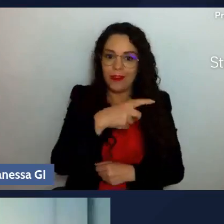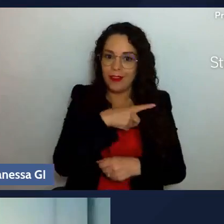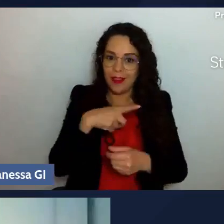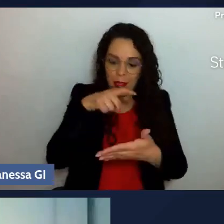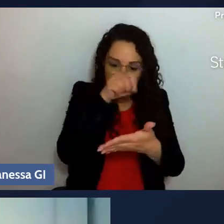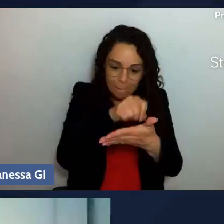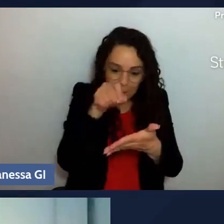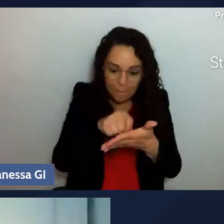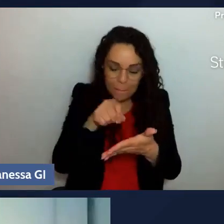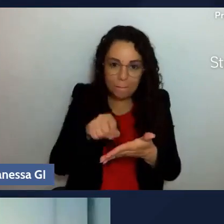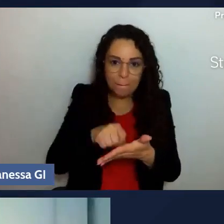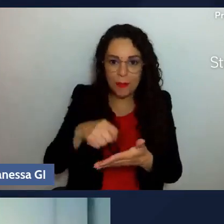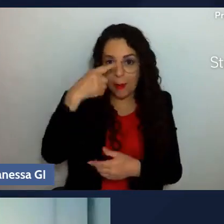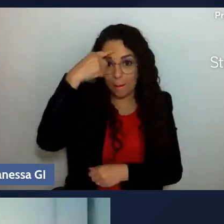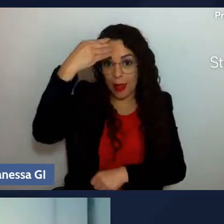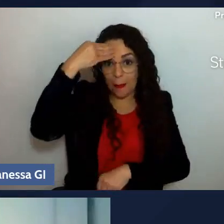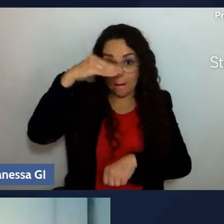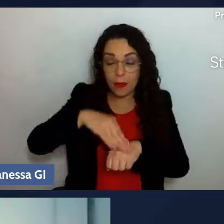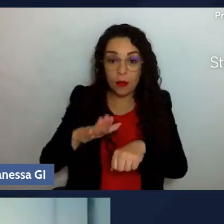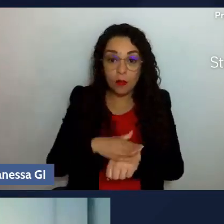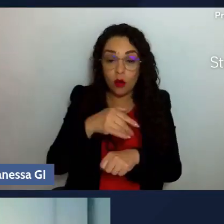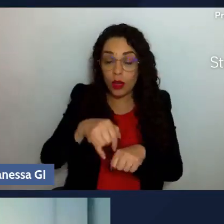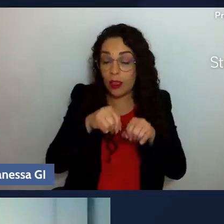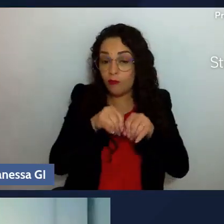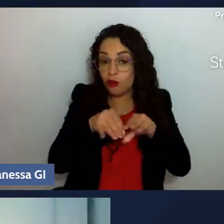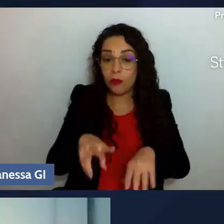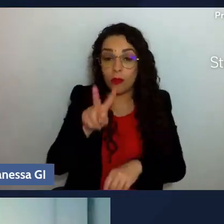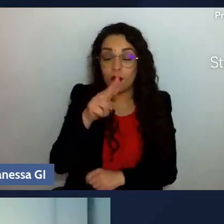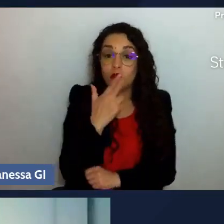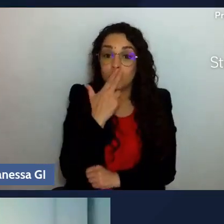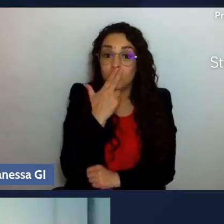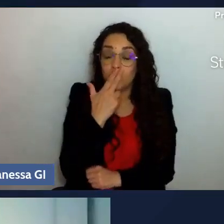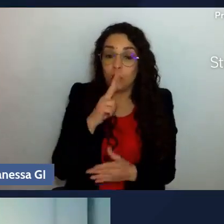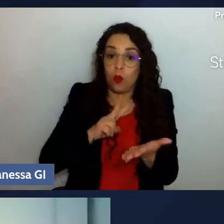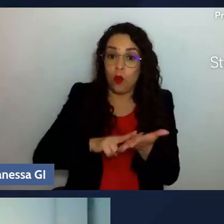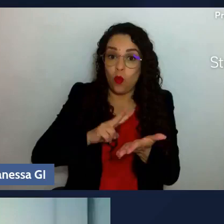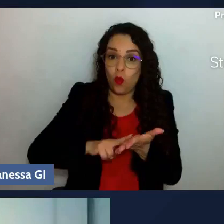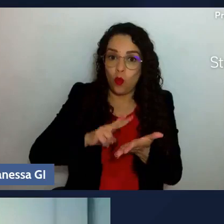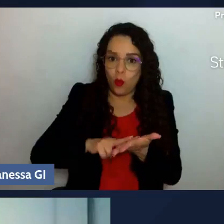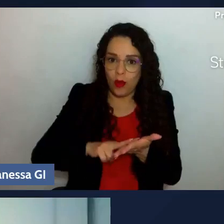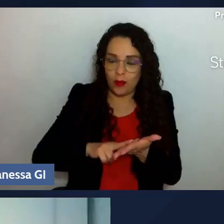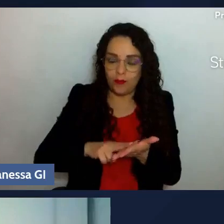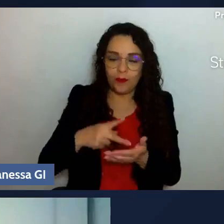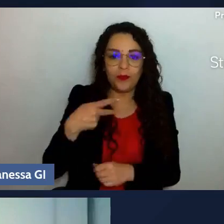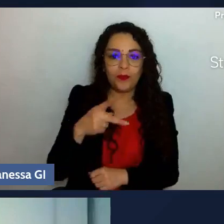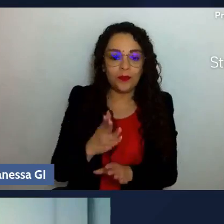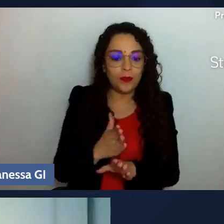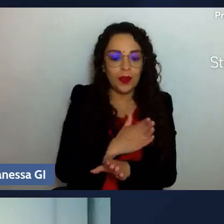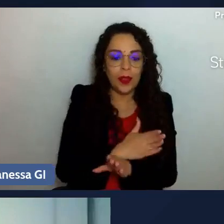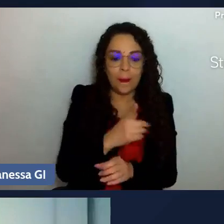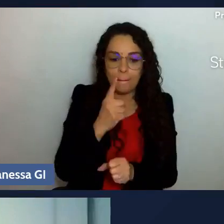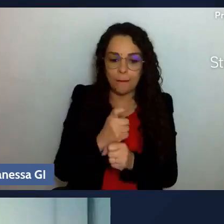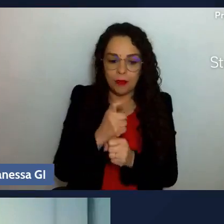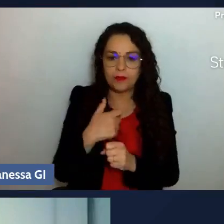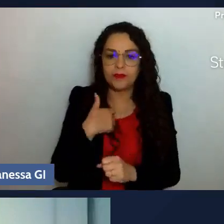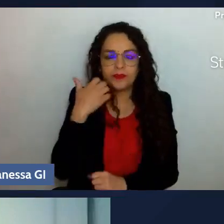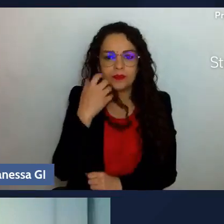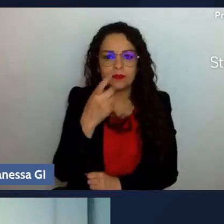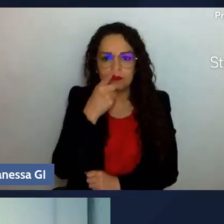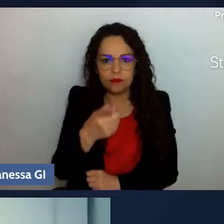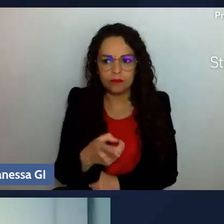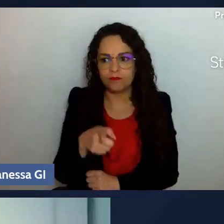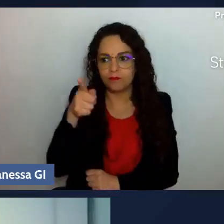tanta información valiosísima que nos compartirá. Pero antes de ello, quisiera comentarles un poco de su